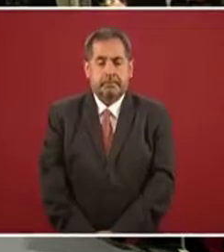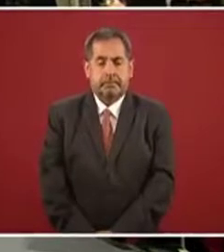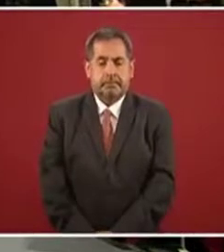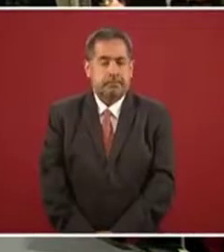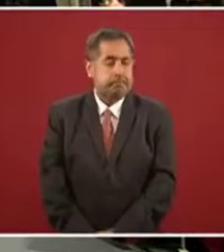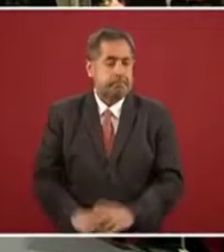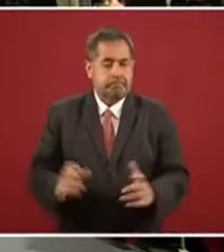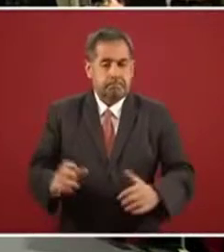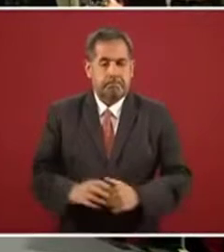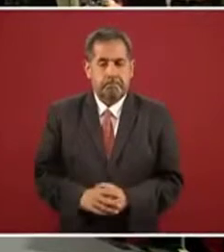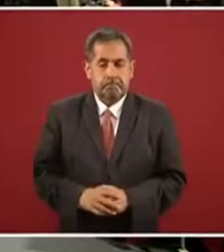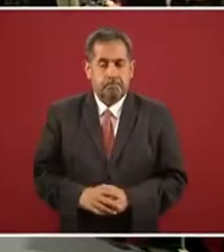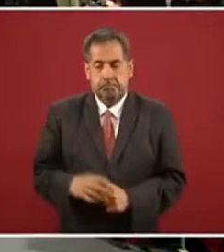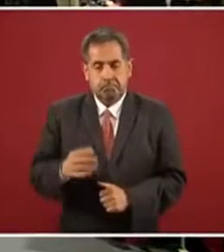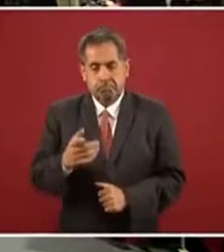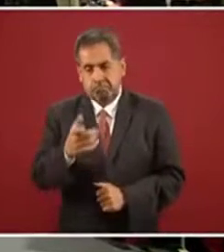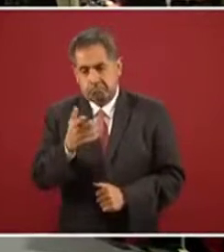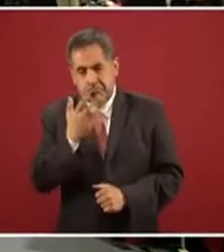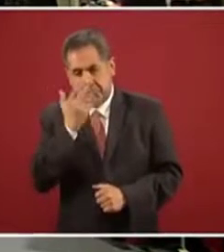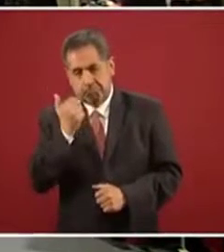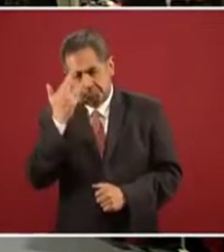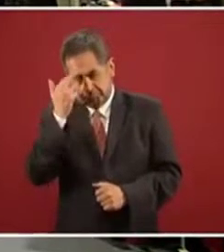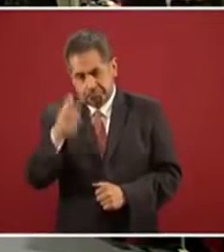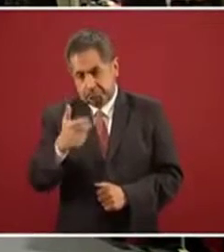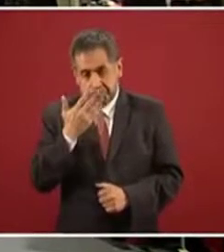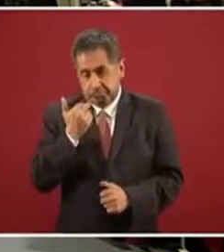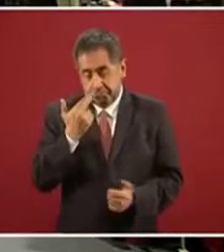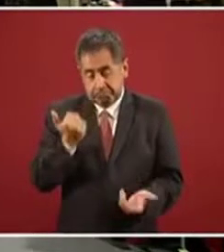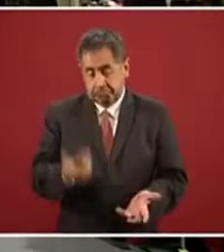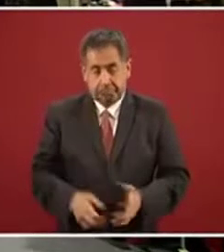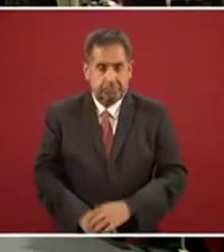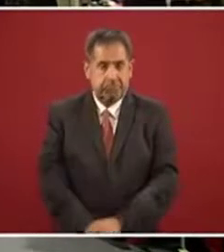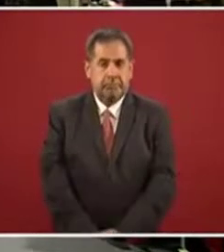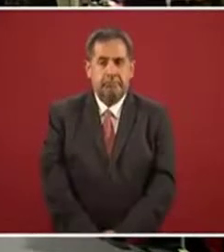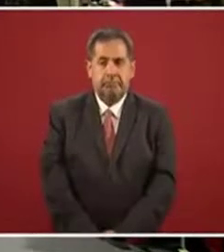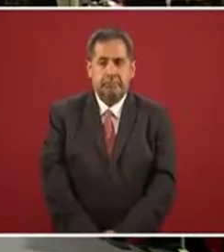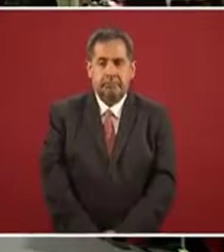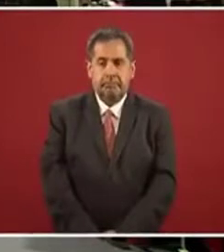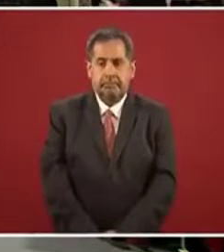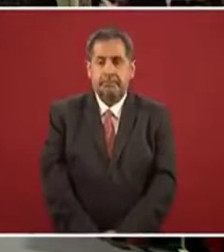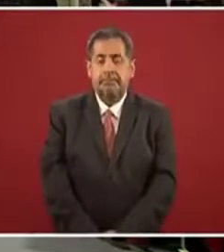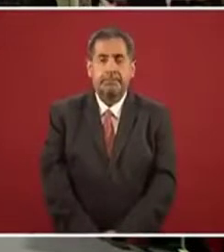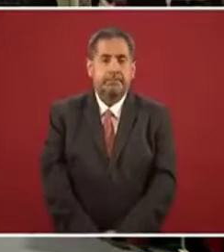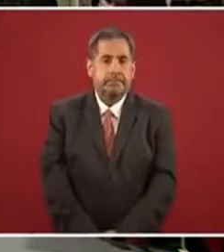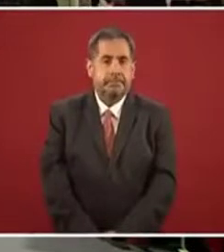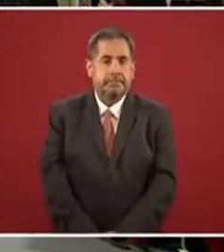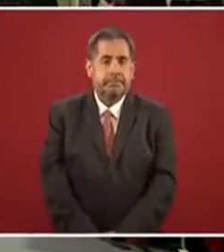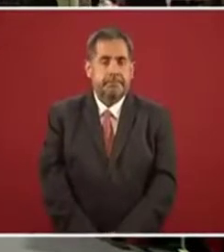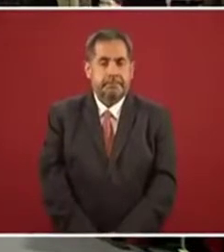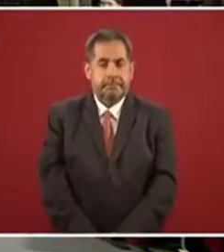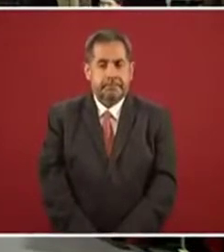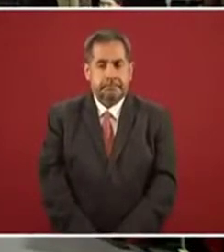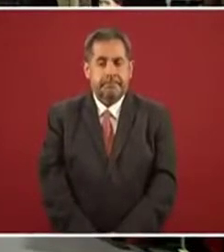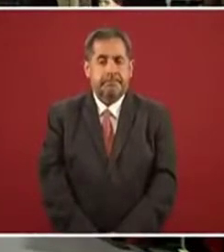Bueno, pues no, no tendría argumento con las cifras que hay aquí. Bueno, para allá atrás, por favor.